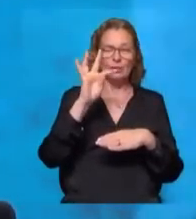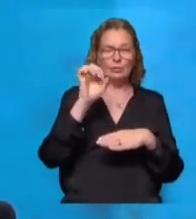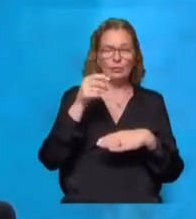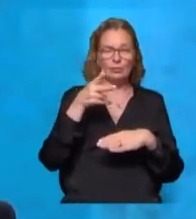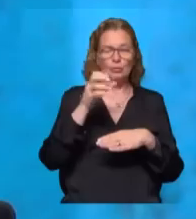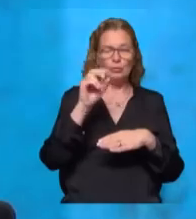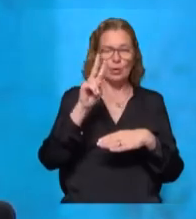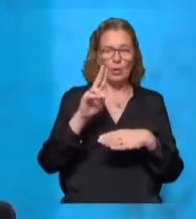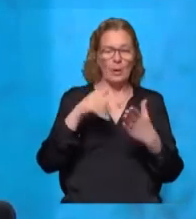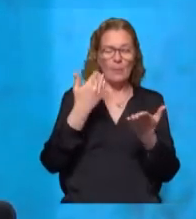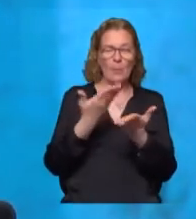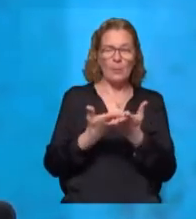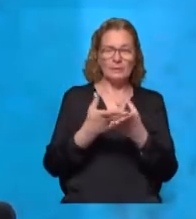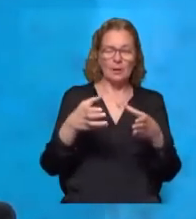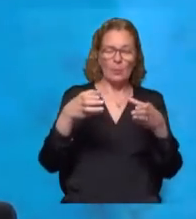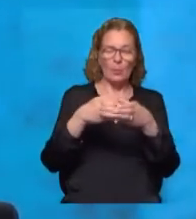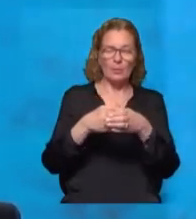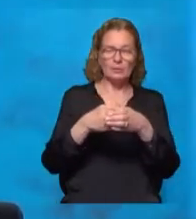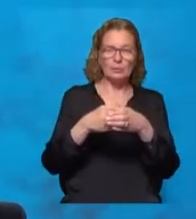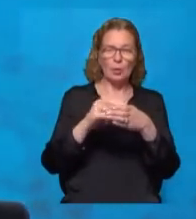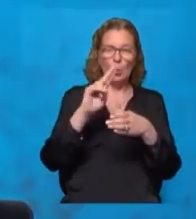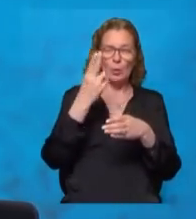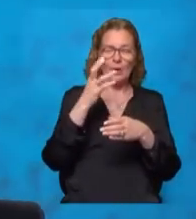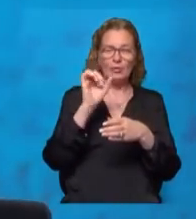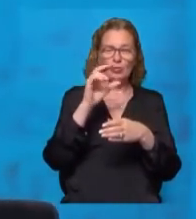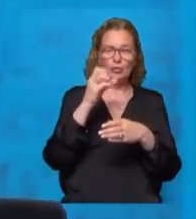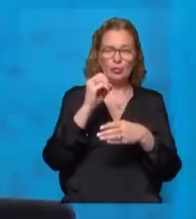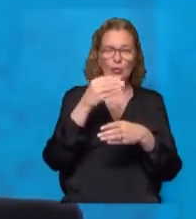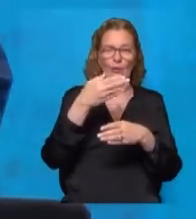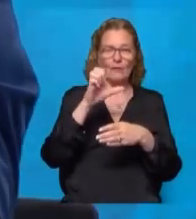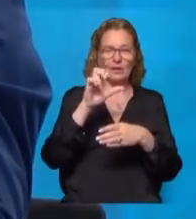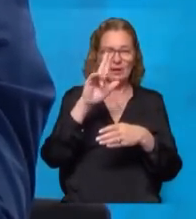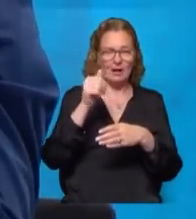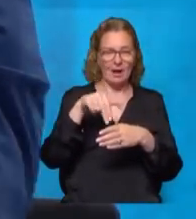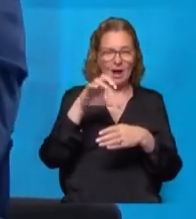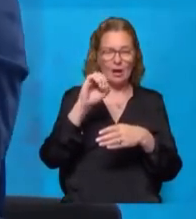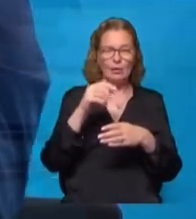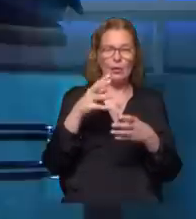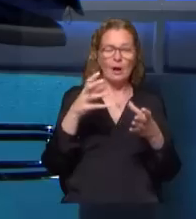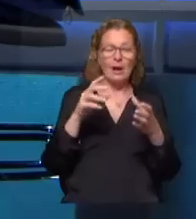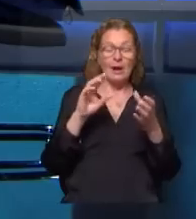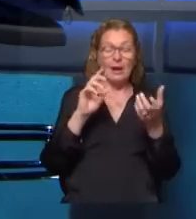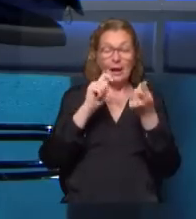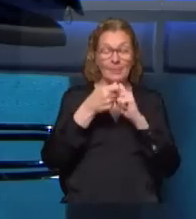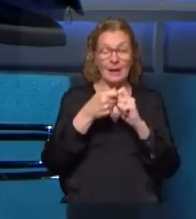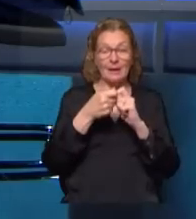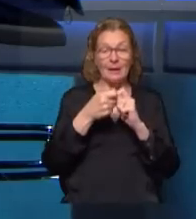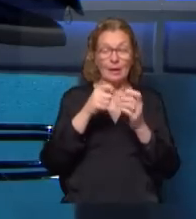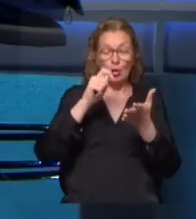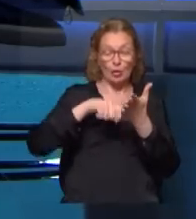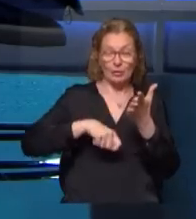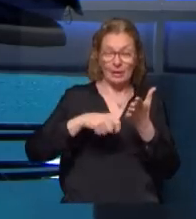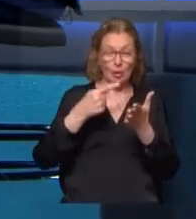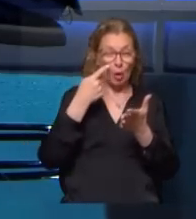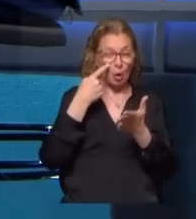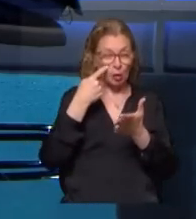del movimiento Uruguay soberano hoy hablábamos enir en el primer bloque Bueno lo que tiene que ver con esta reforma constitucional que busca conocer los detalles de los contratos